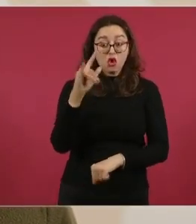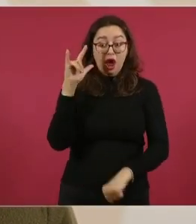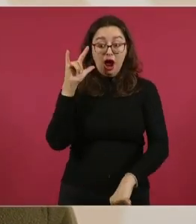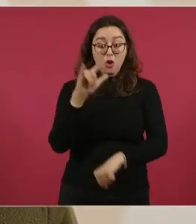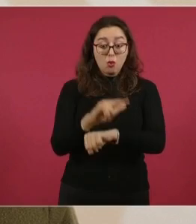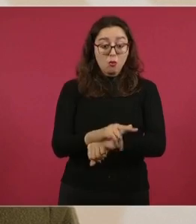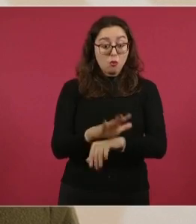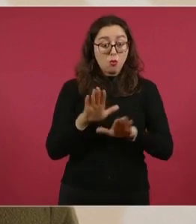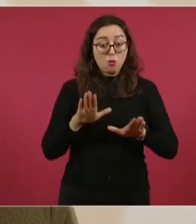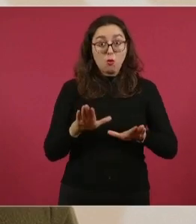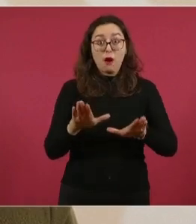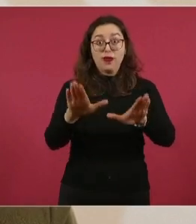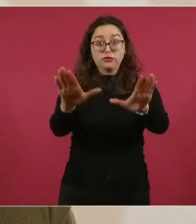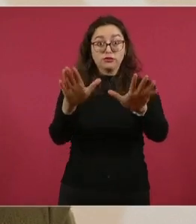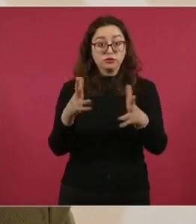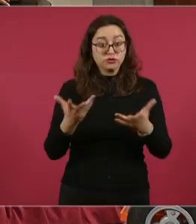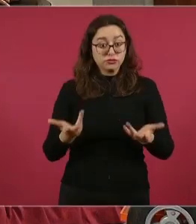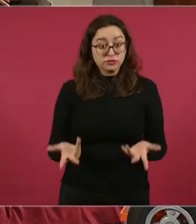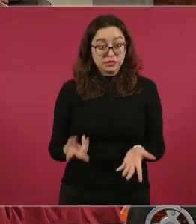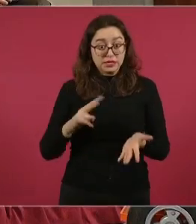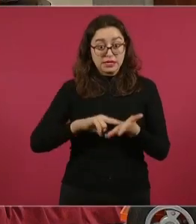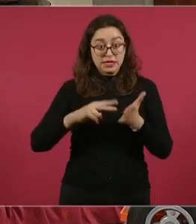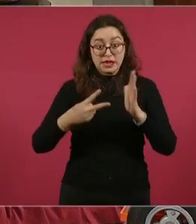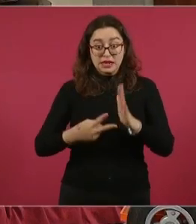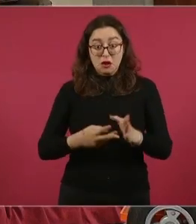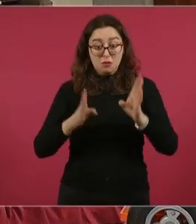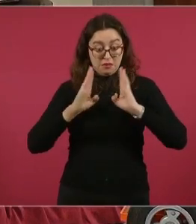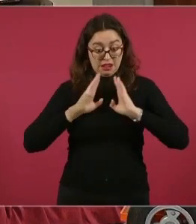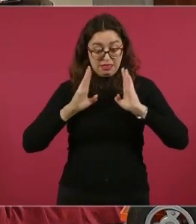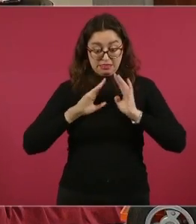construidos por los ingenieros militares.